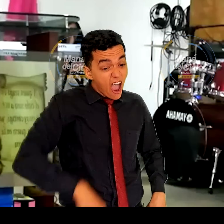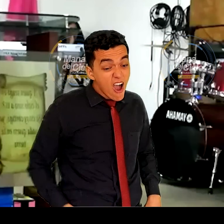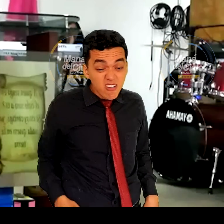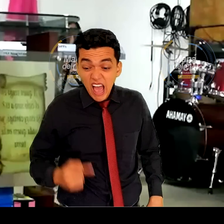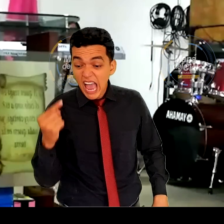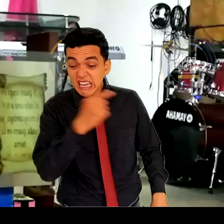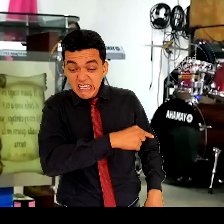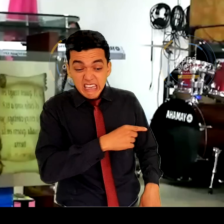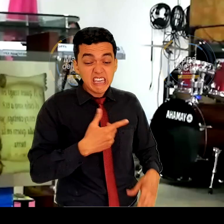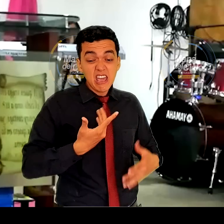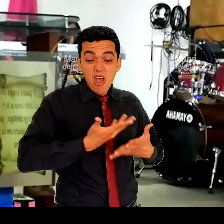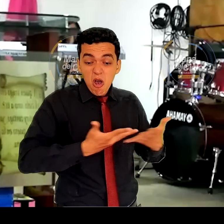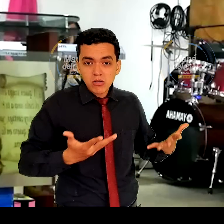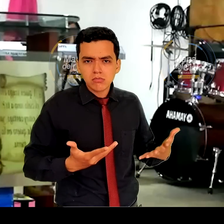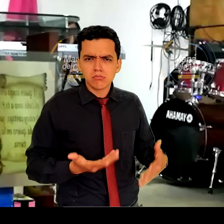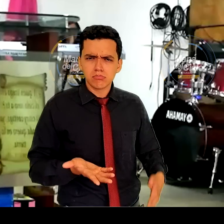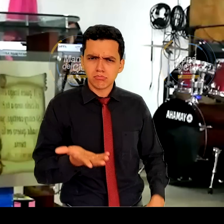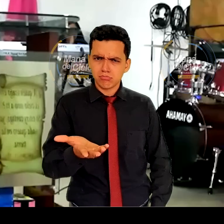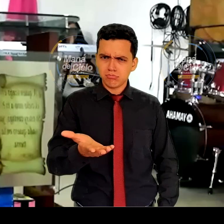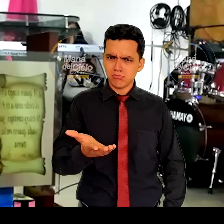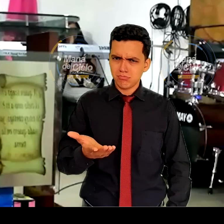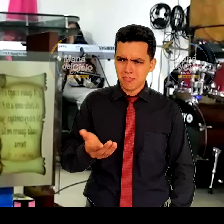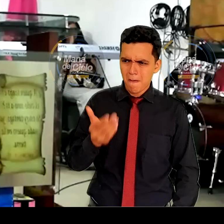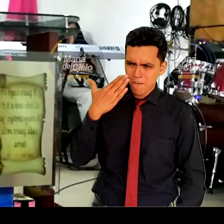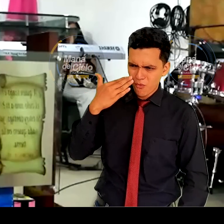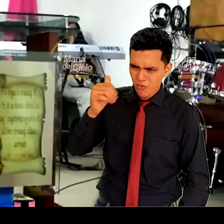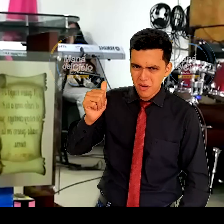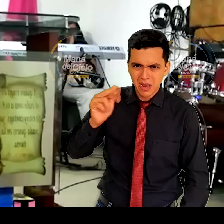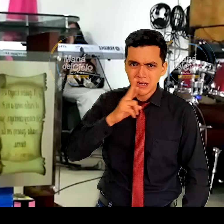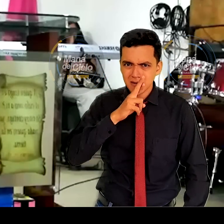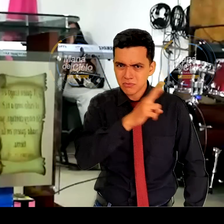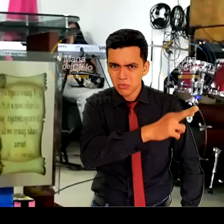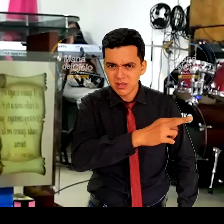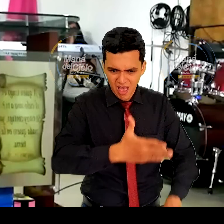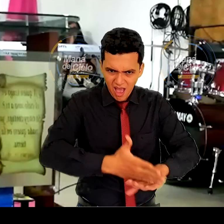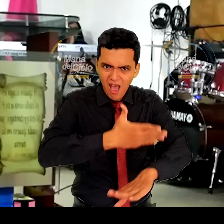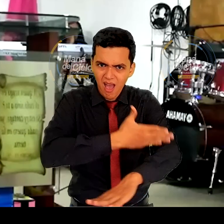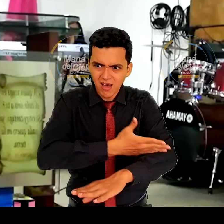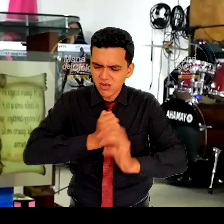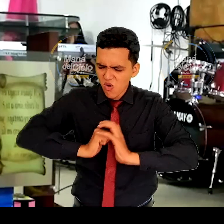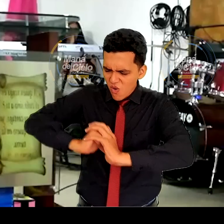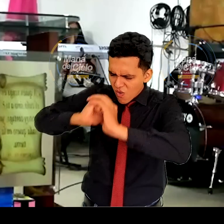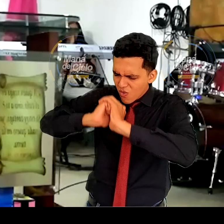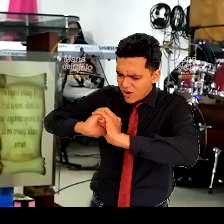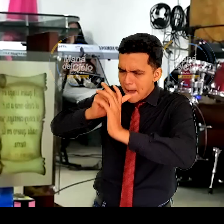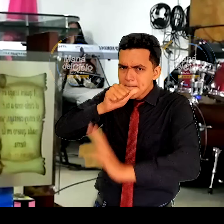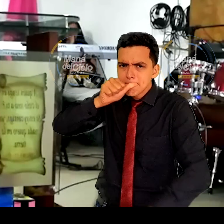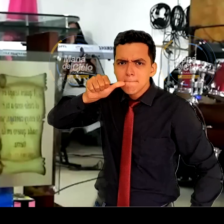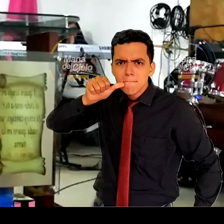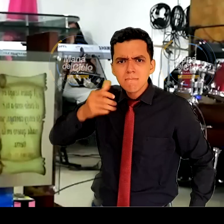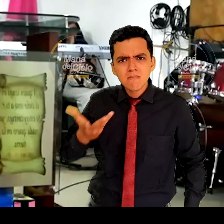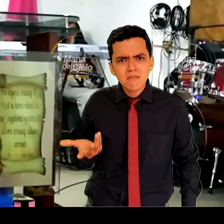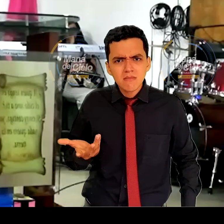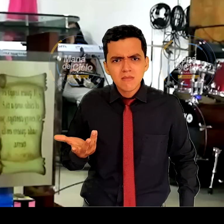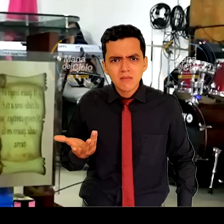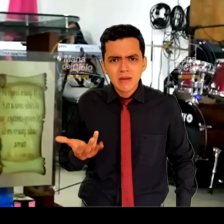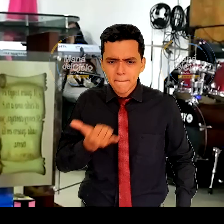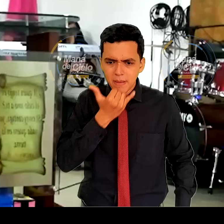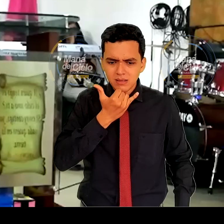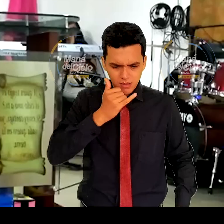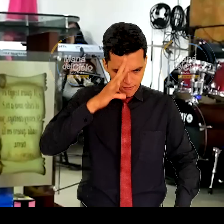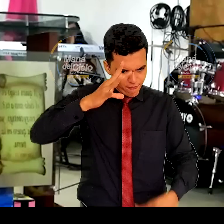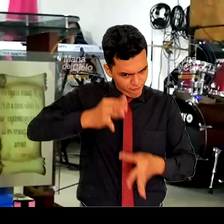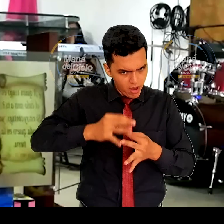de llorar, va de aquí de gemir, va de aquí de clamar. ¿Por qué? Porque la oración en la carne, hermano, trae incredulidad, pero la oración